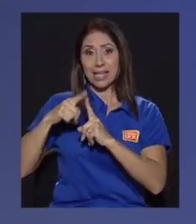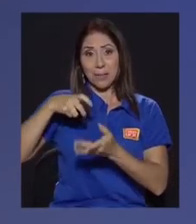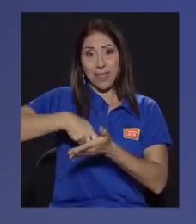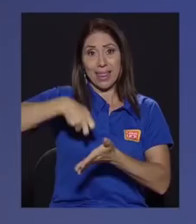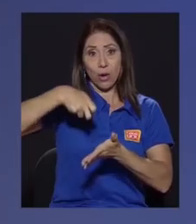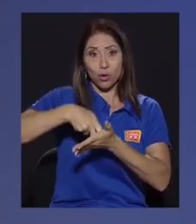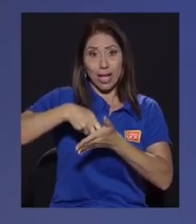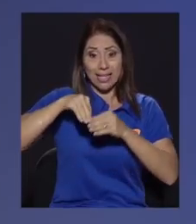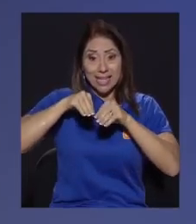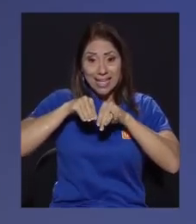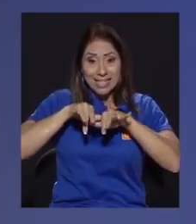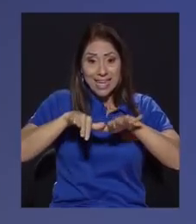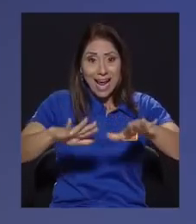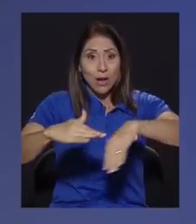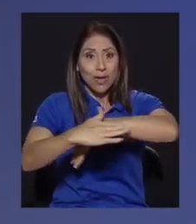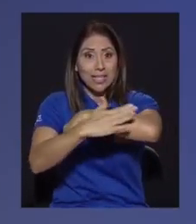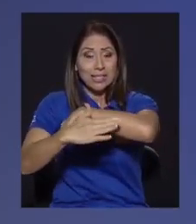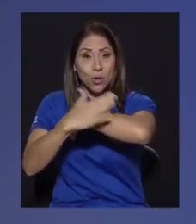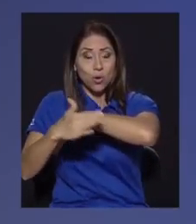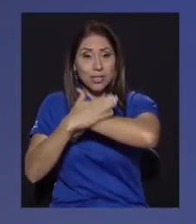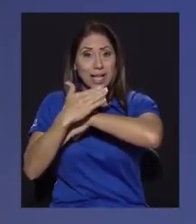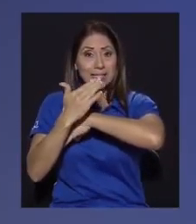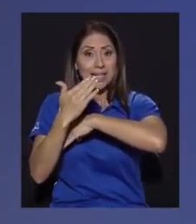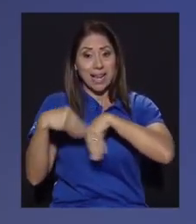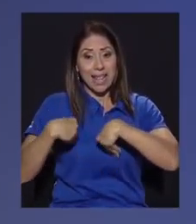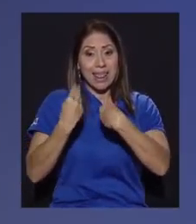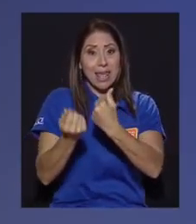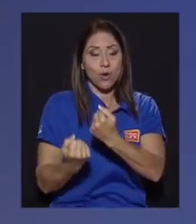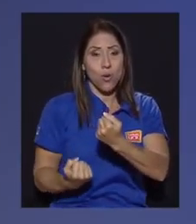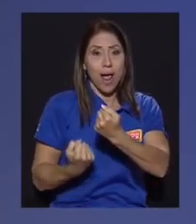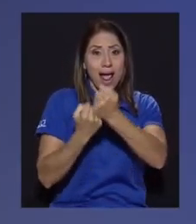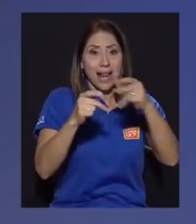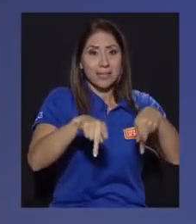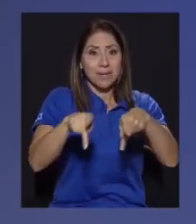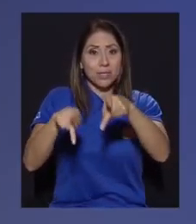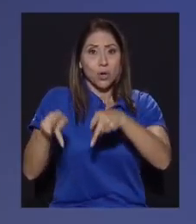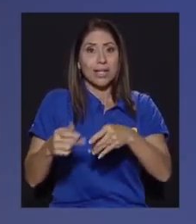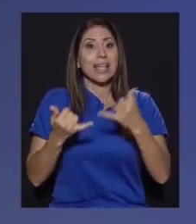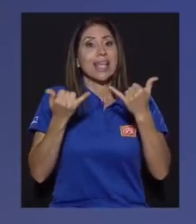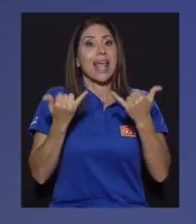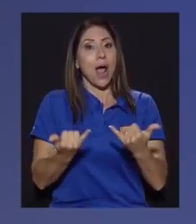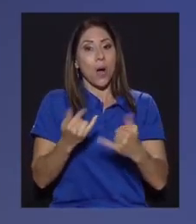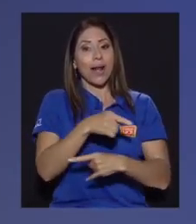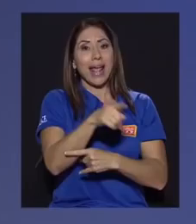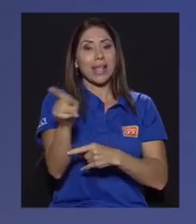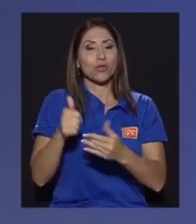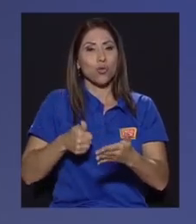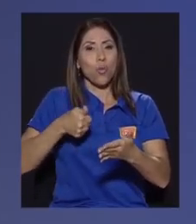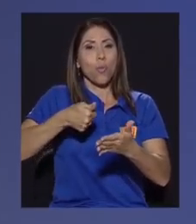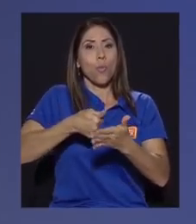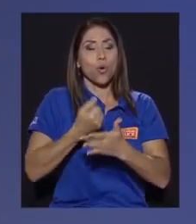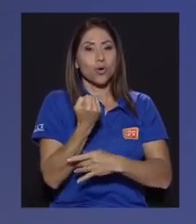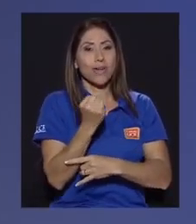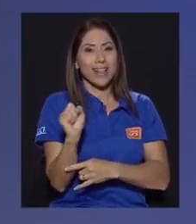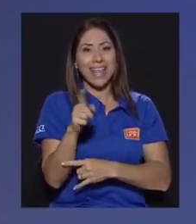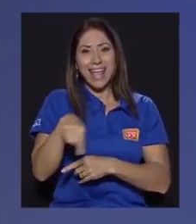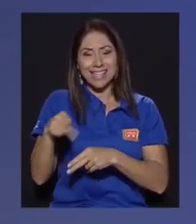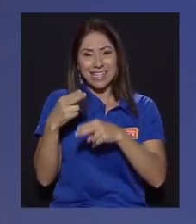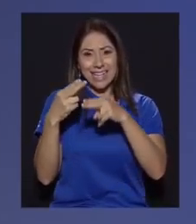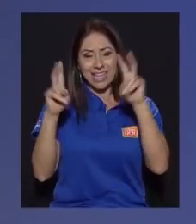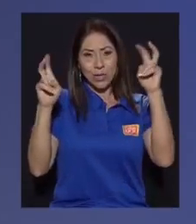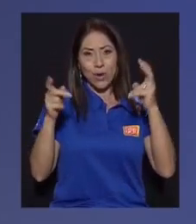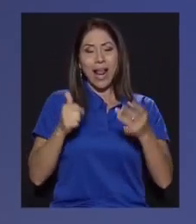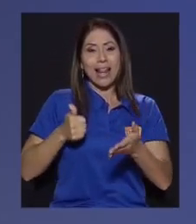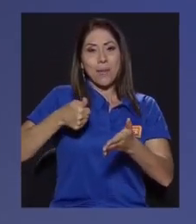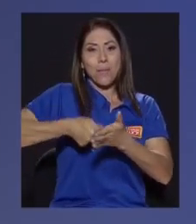costas le dieron refugio a las personas y hoy soy un son voto rebelde ese es nuestro titular el día de hoy